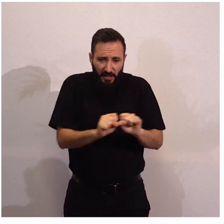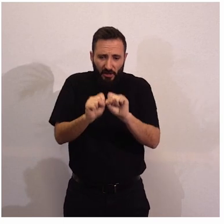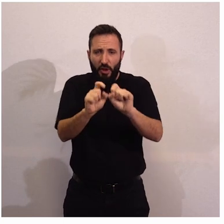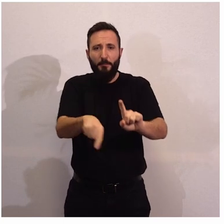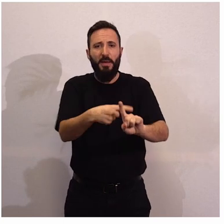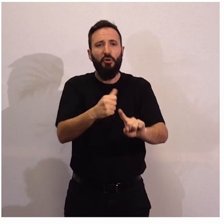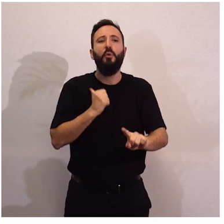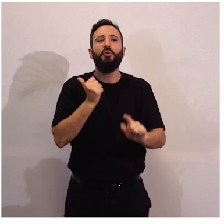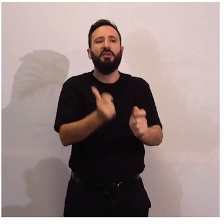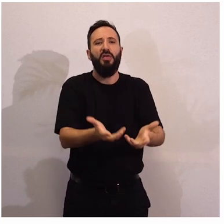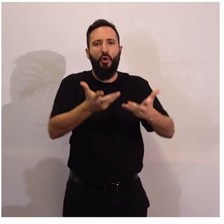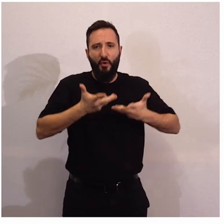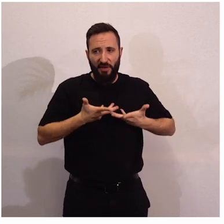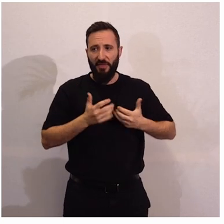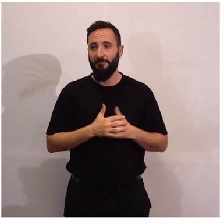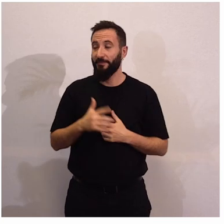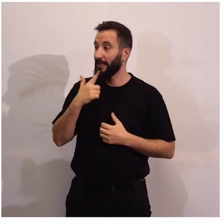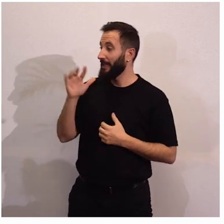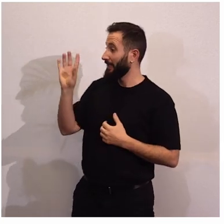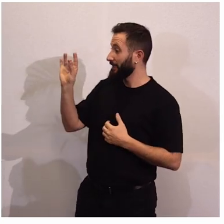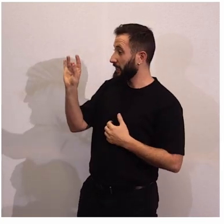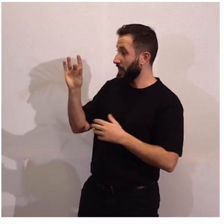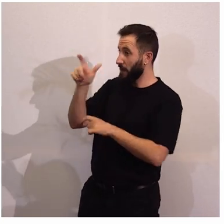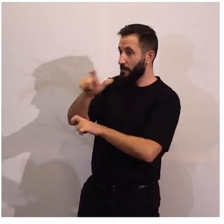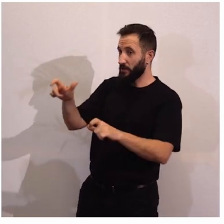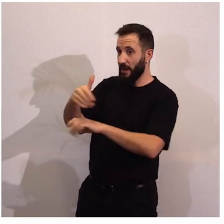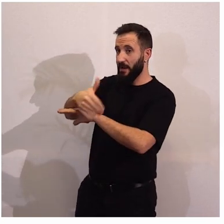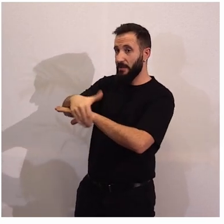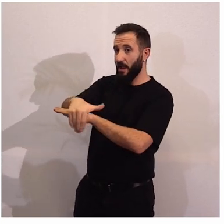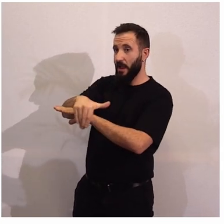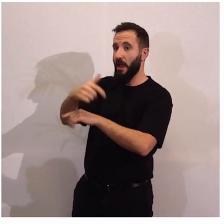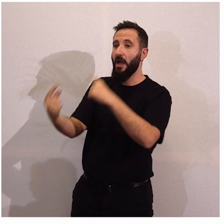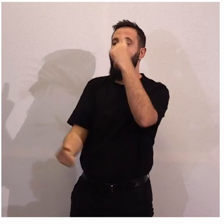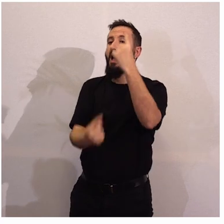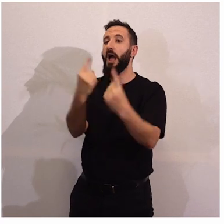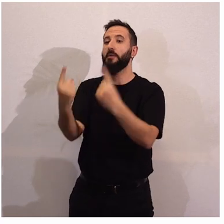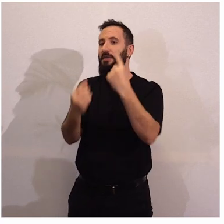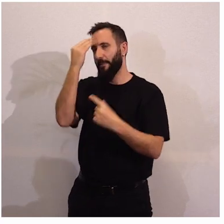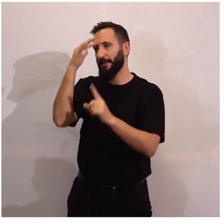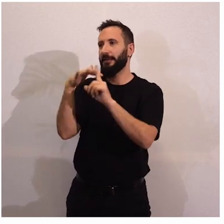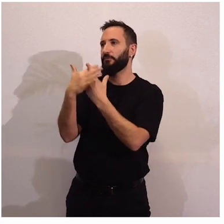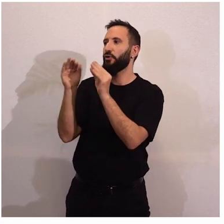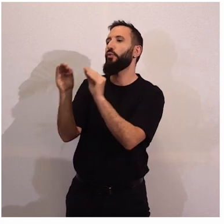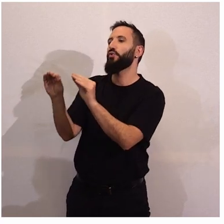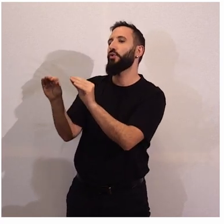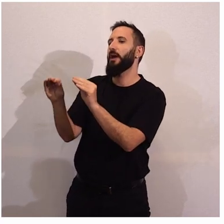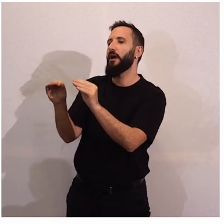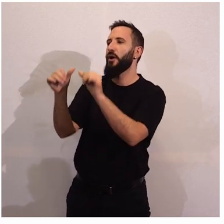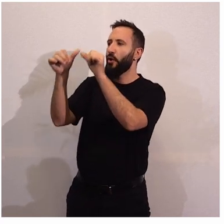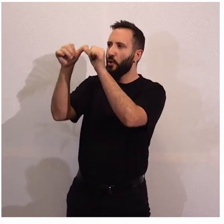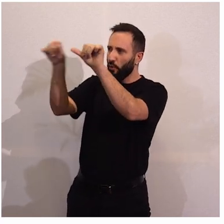oportunidad. Sí, y la gente de la calle, que igual en algún momento sabe tu situación, no te